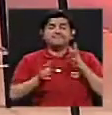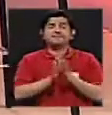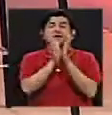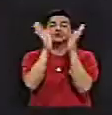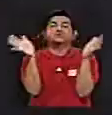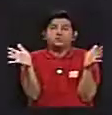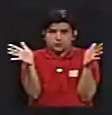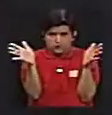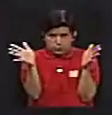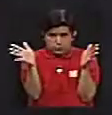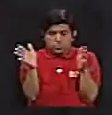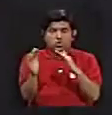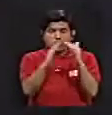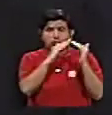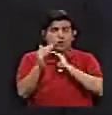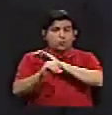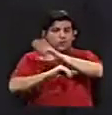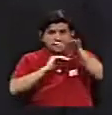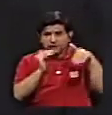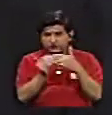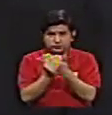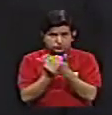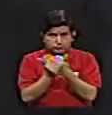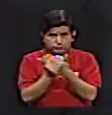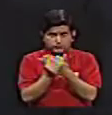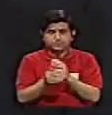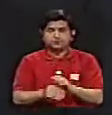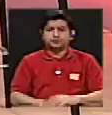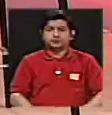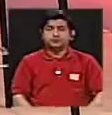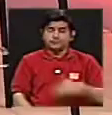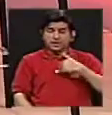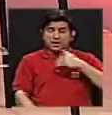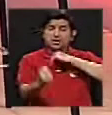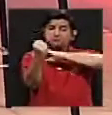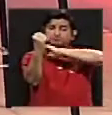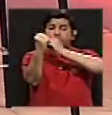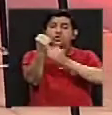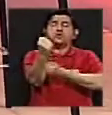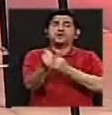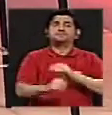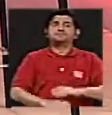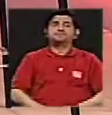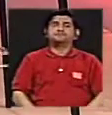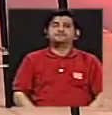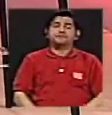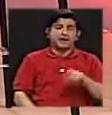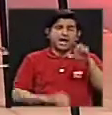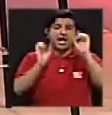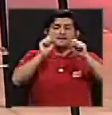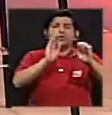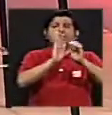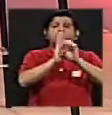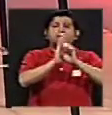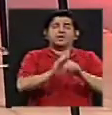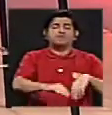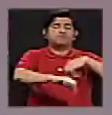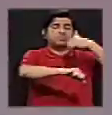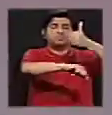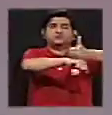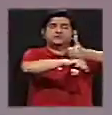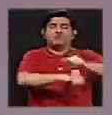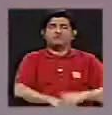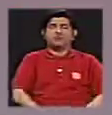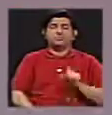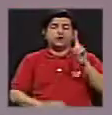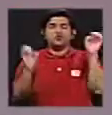públicos, intereses de la comunidad entera, ¿verdad? Tiene potestades de, por ejemplo, decretar